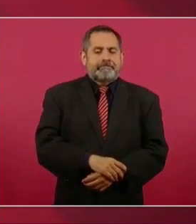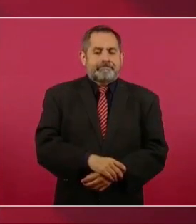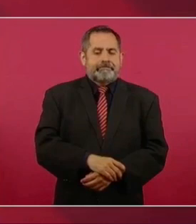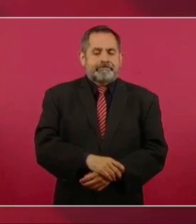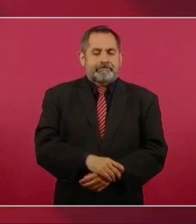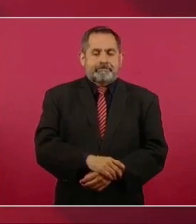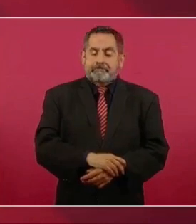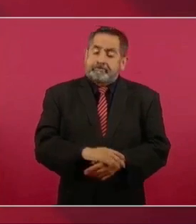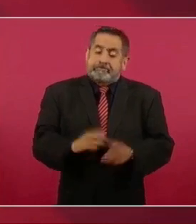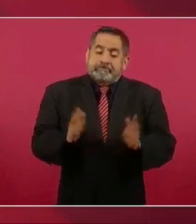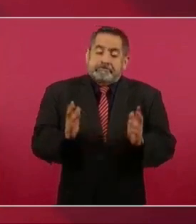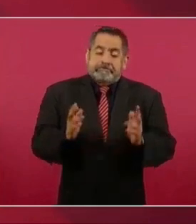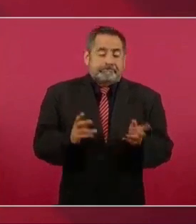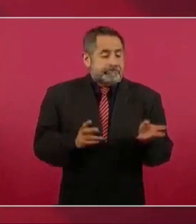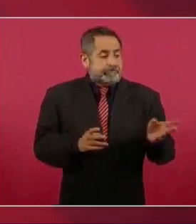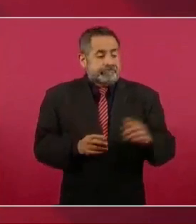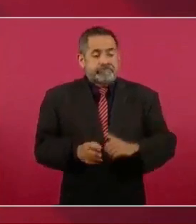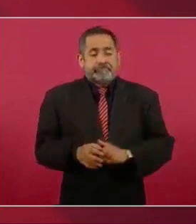pero pues